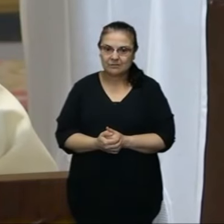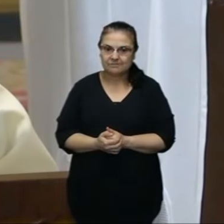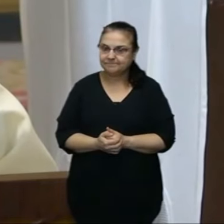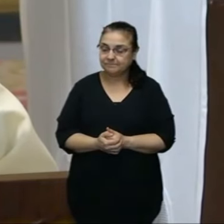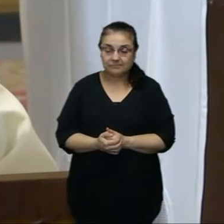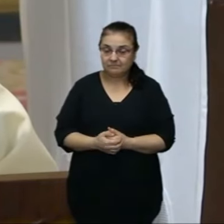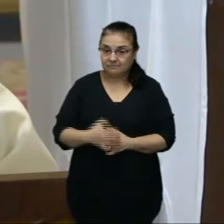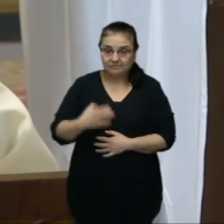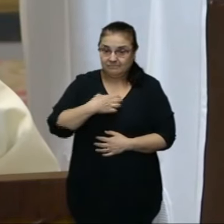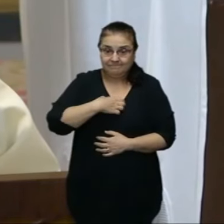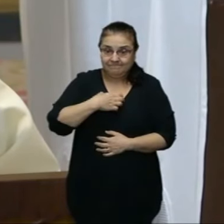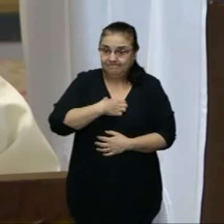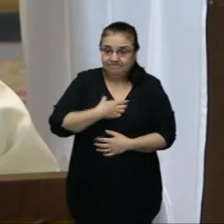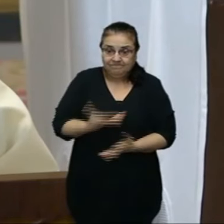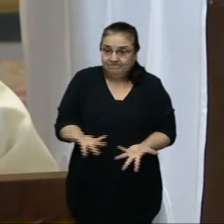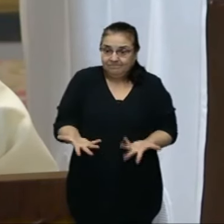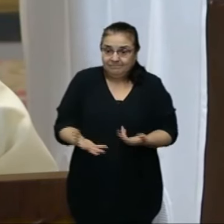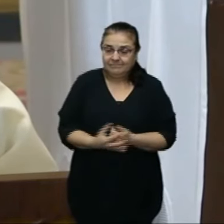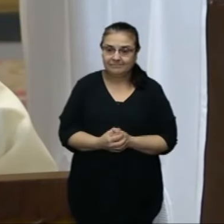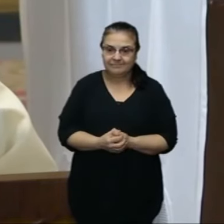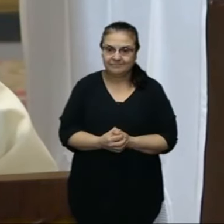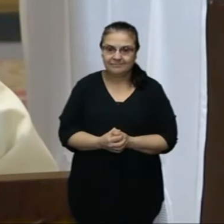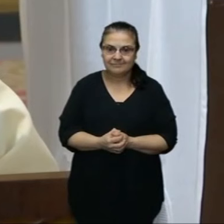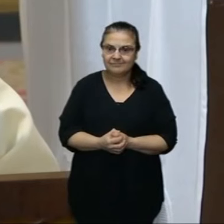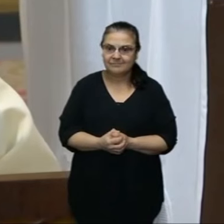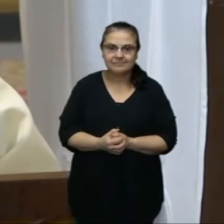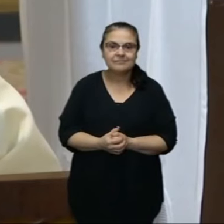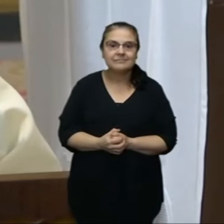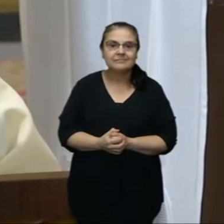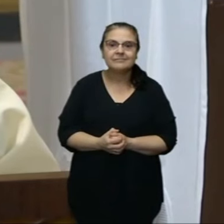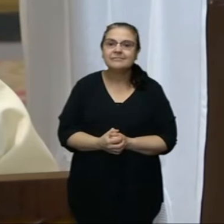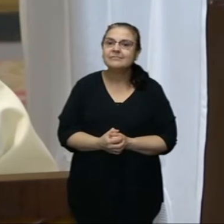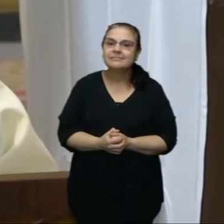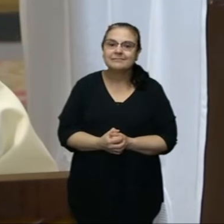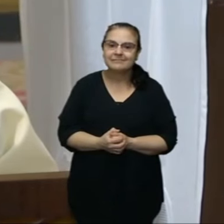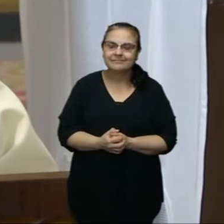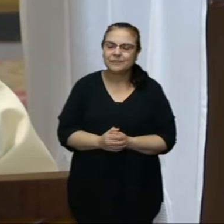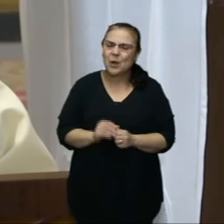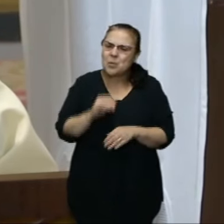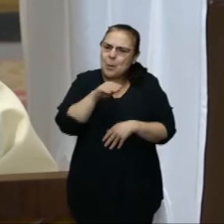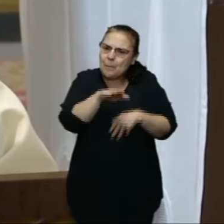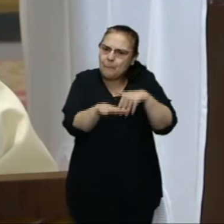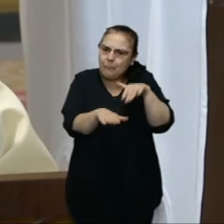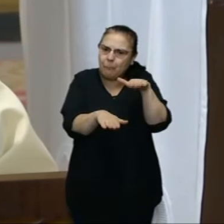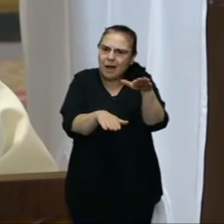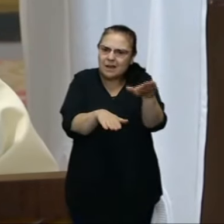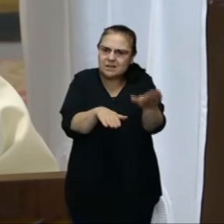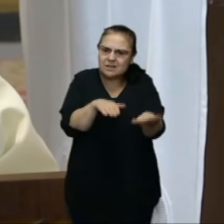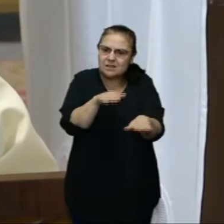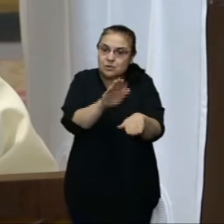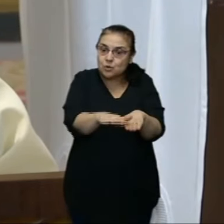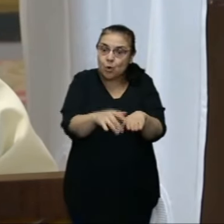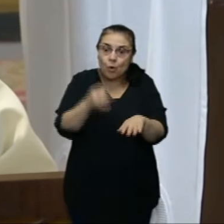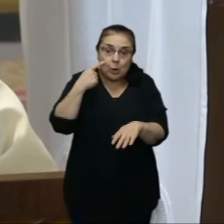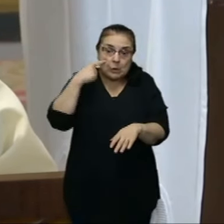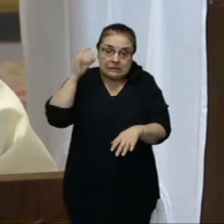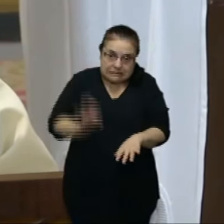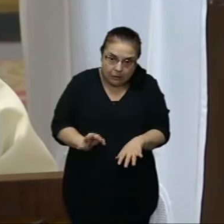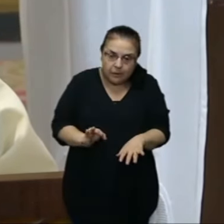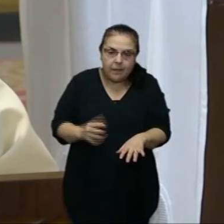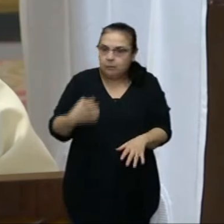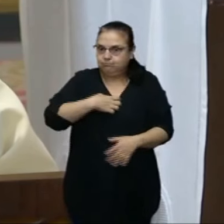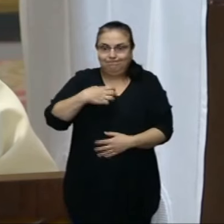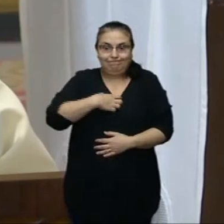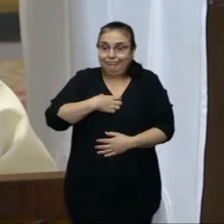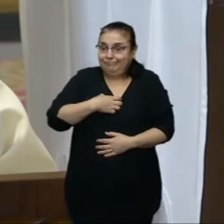no podríamos ni siquiera dar un paso con seguridad, por miedo a tropezar,